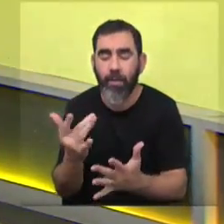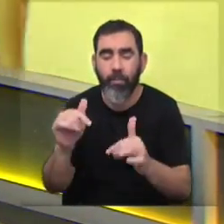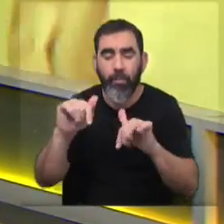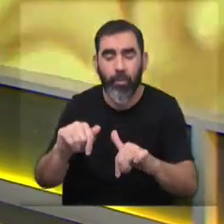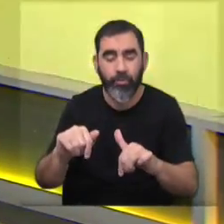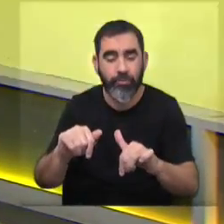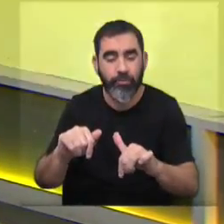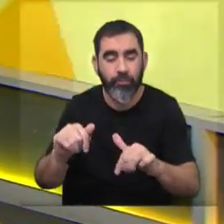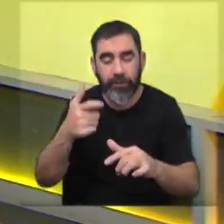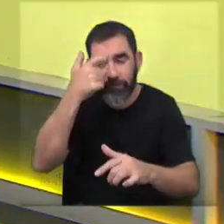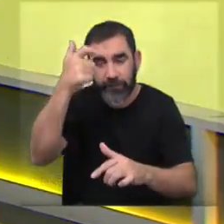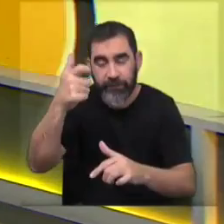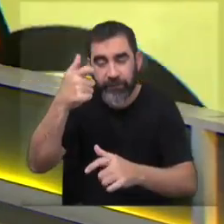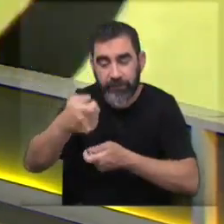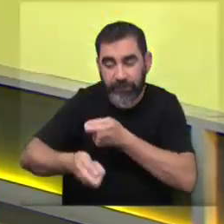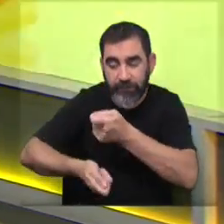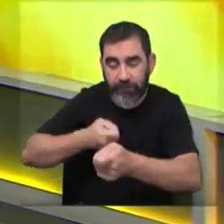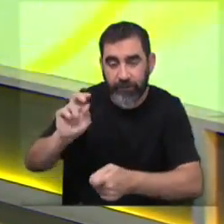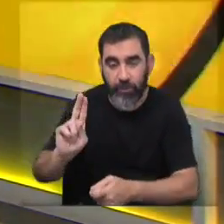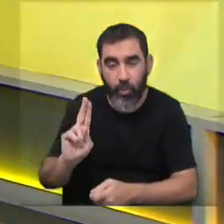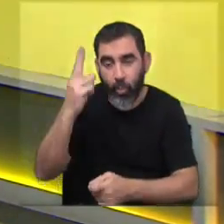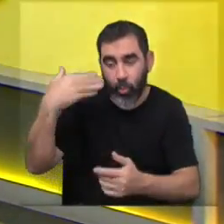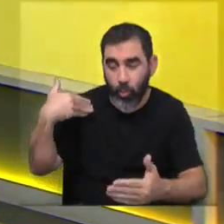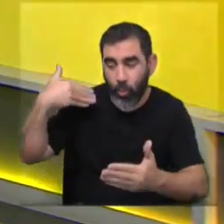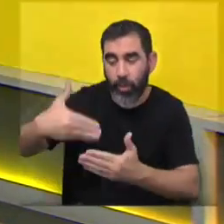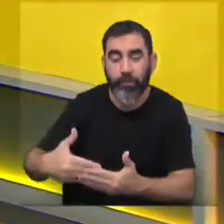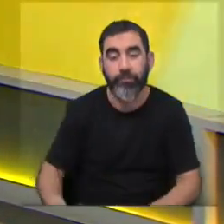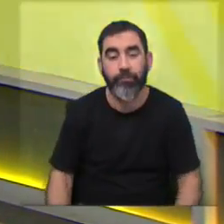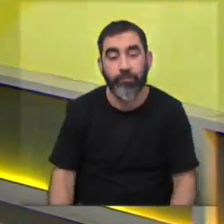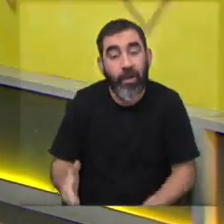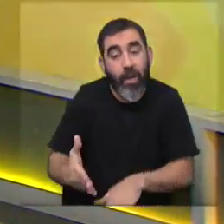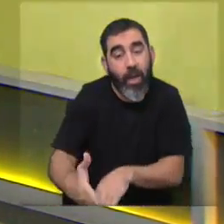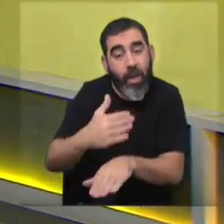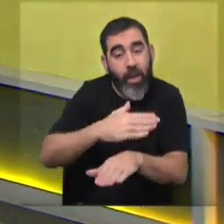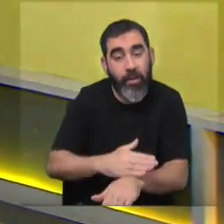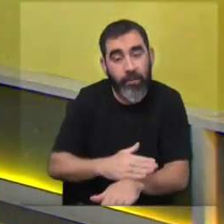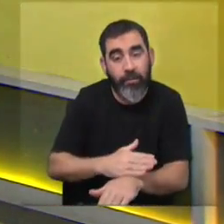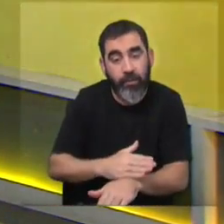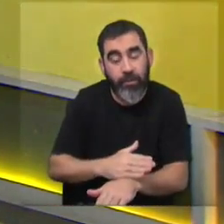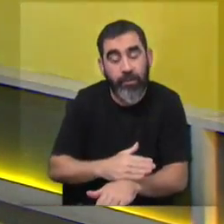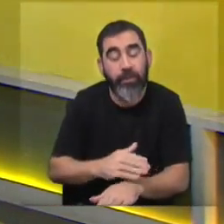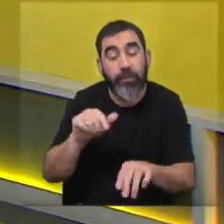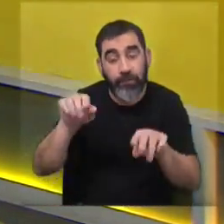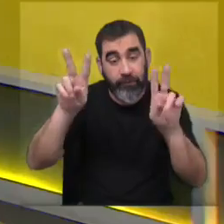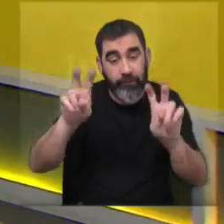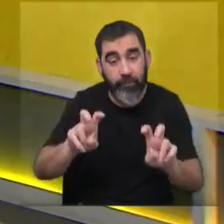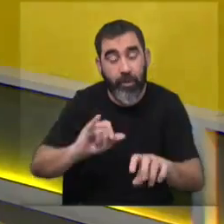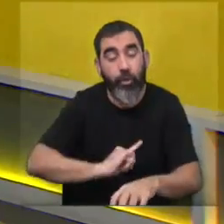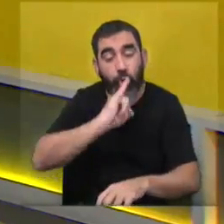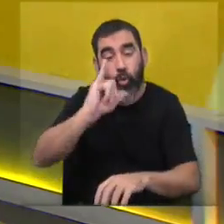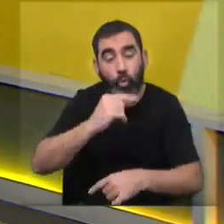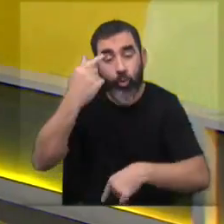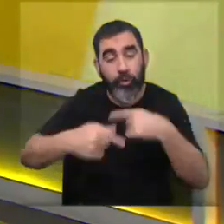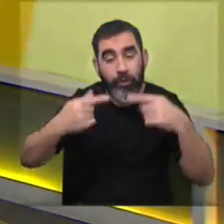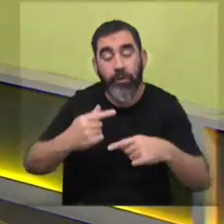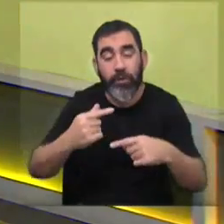compila toda la ciencia que se está construyendo en Uruguay en ese entorno. Antes de entrar en tema con un montón de otras cosas que tenemos para hoy, nuestro